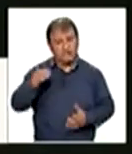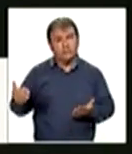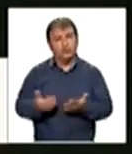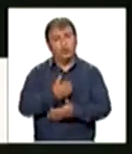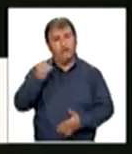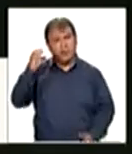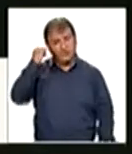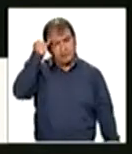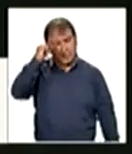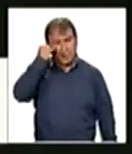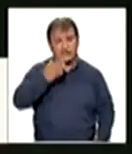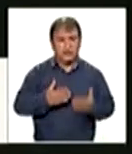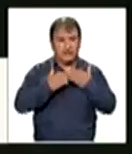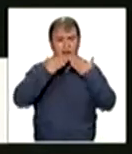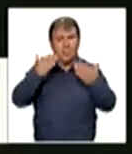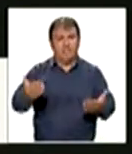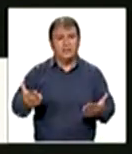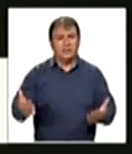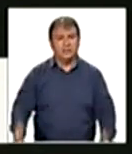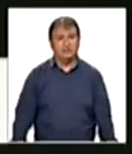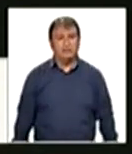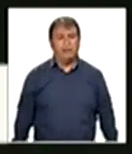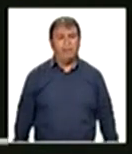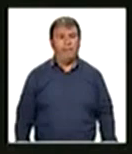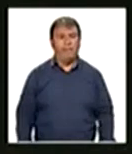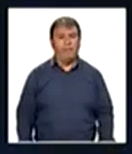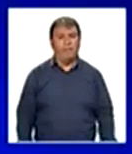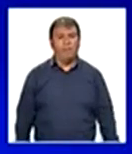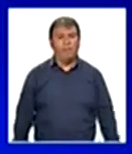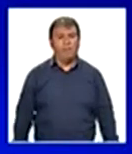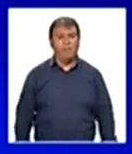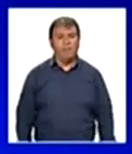ideas. Muchas gracias.